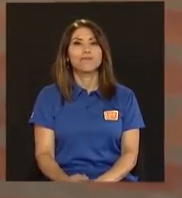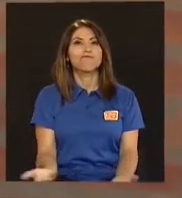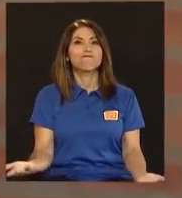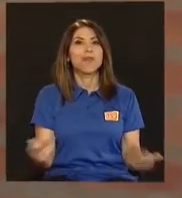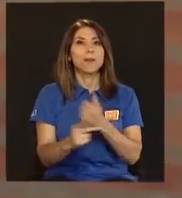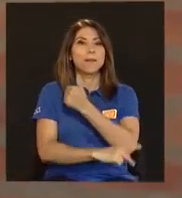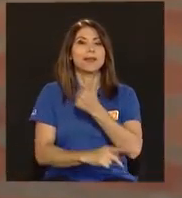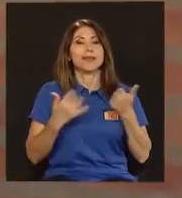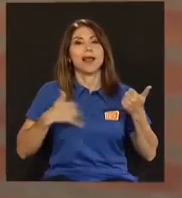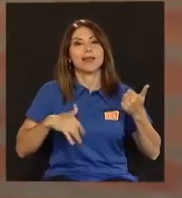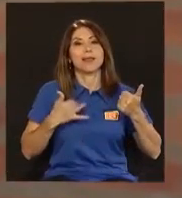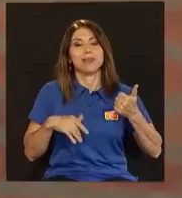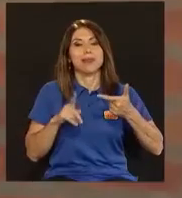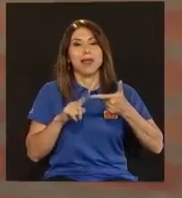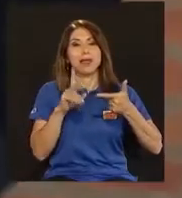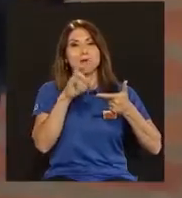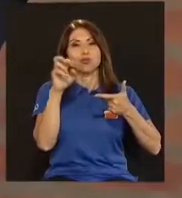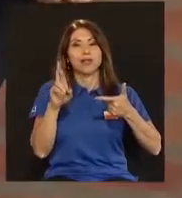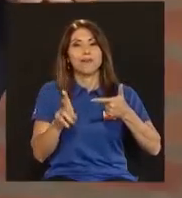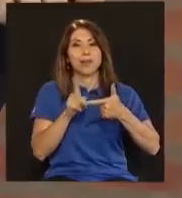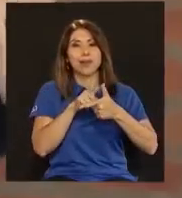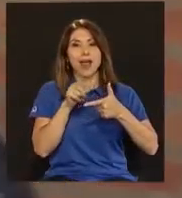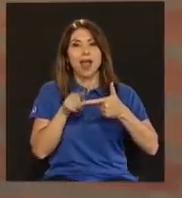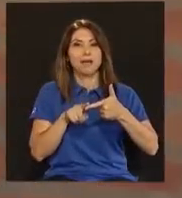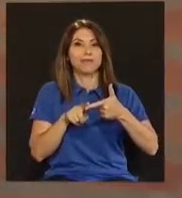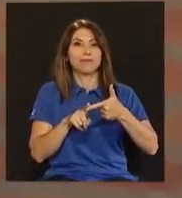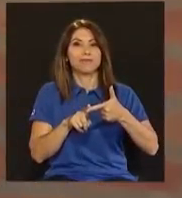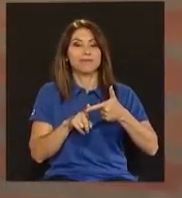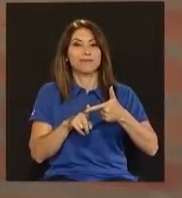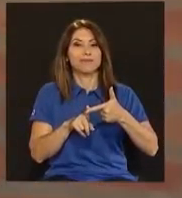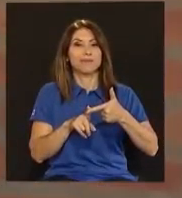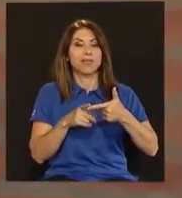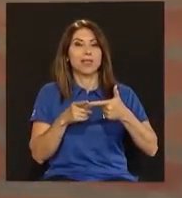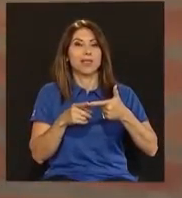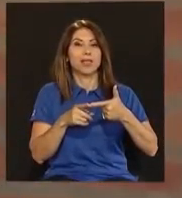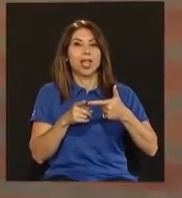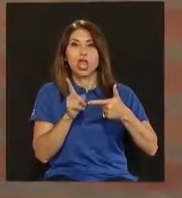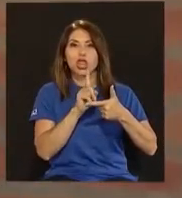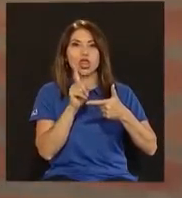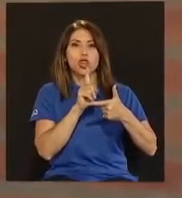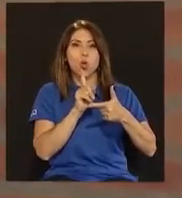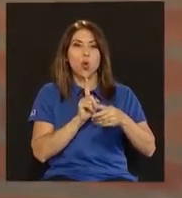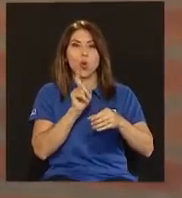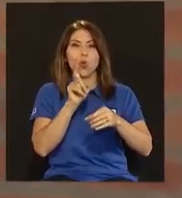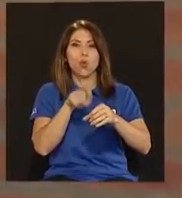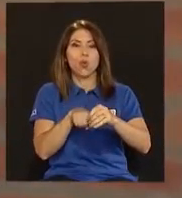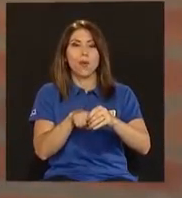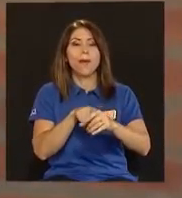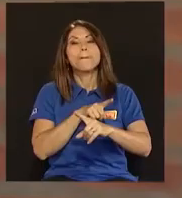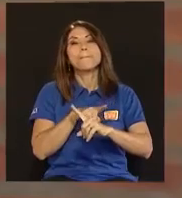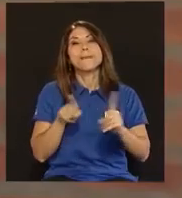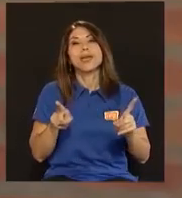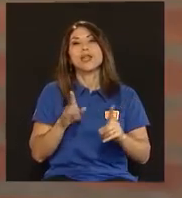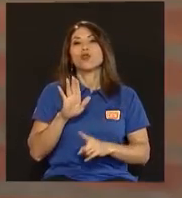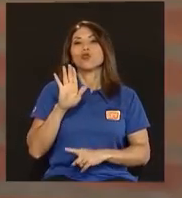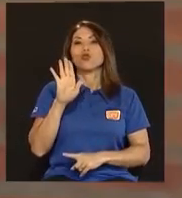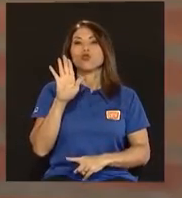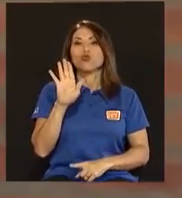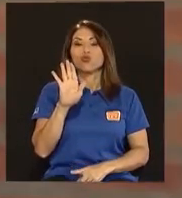Argentina y Costa Rica se quedan de lado. ¿Esa experiencia tuya habría alguna manera de,